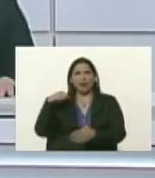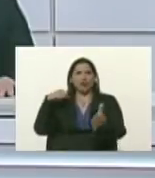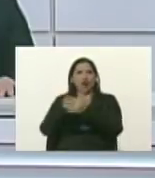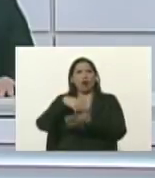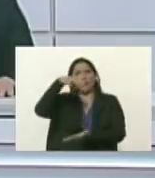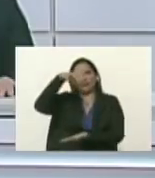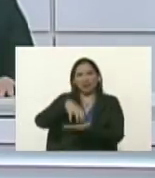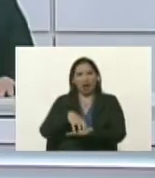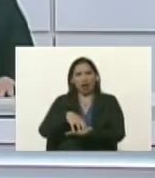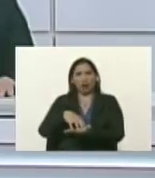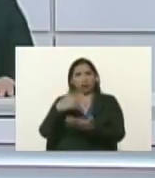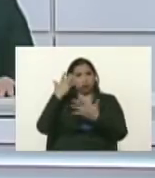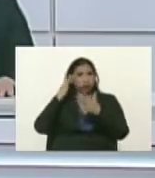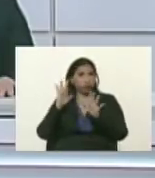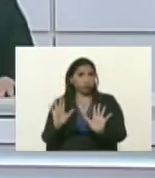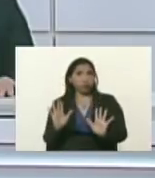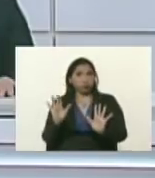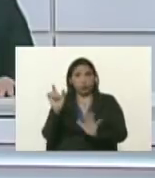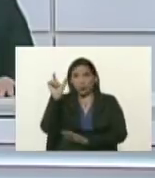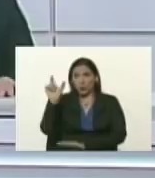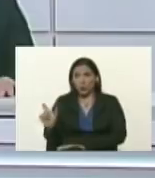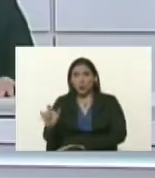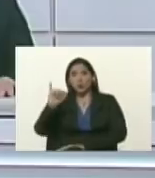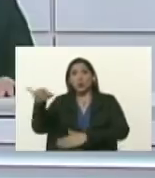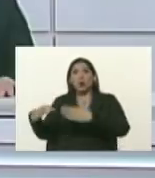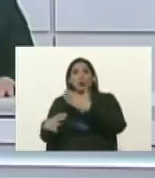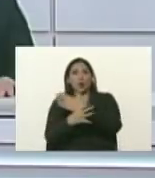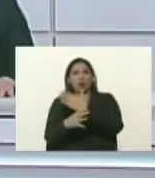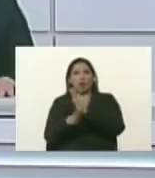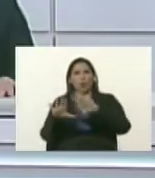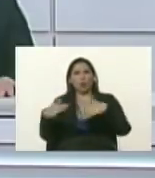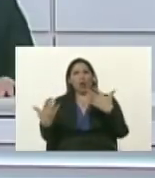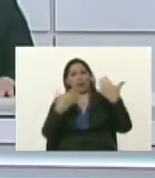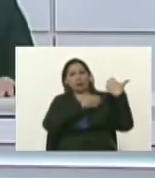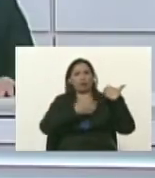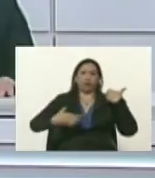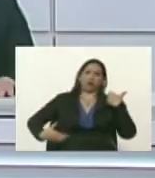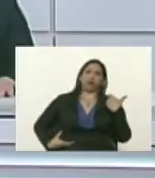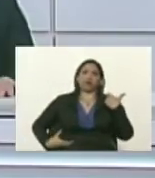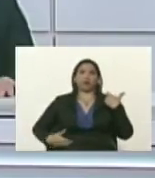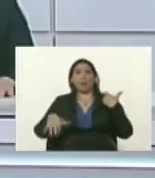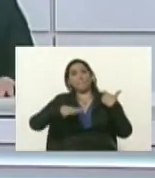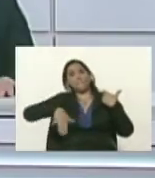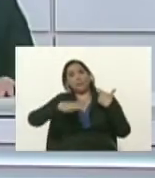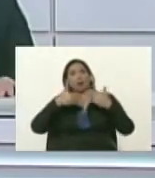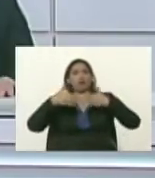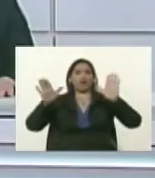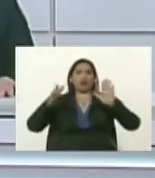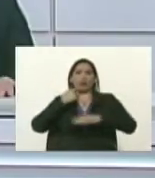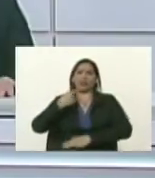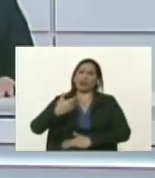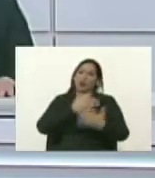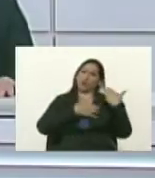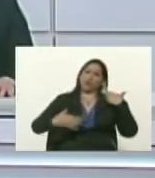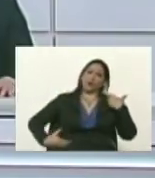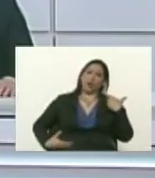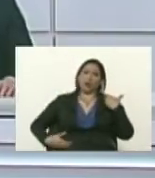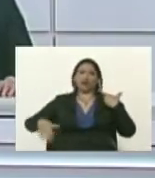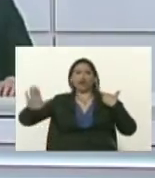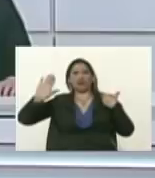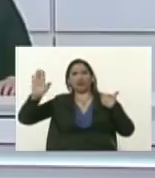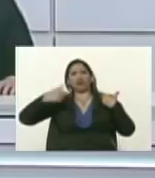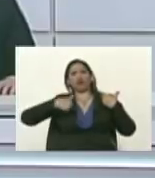Estado intentado por el señor Juan Guaidó, cuando se autoproclamó en una plaza pública presidente de la